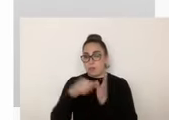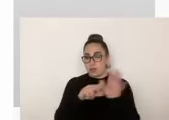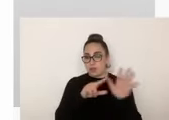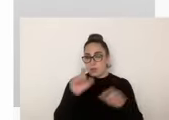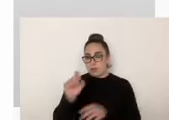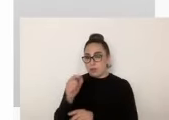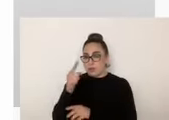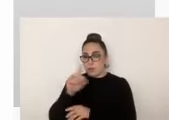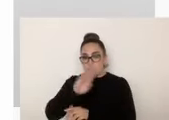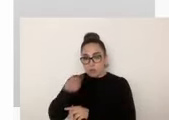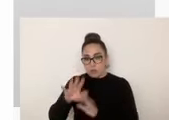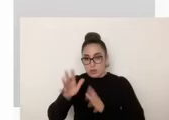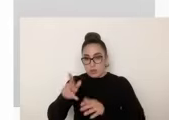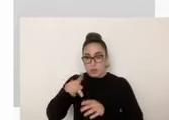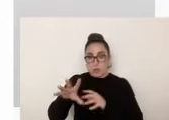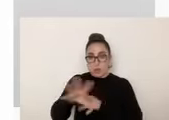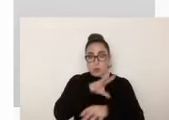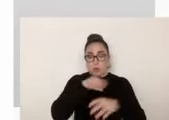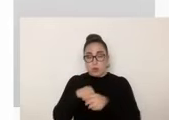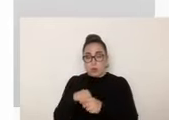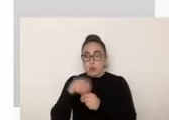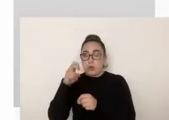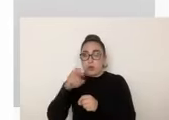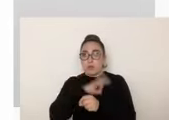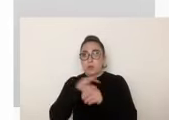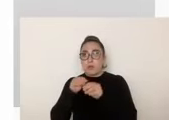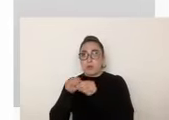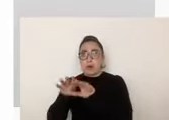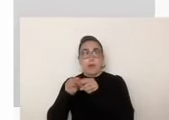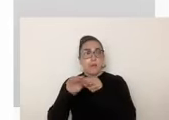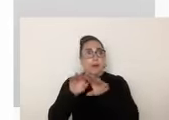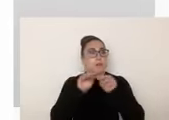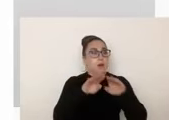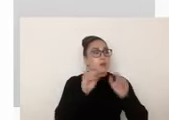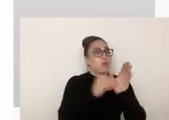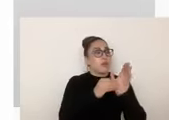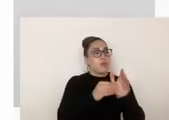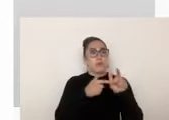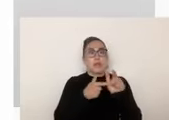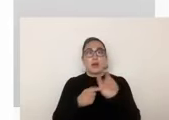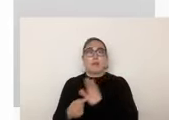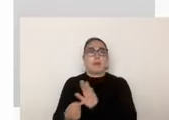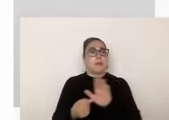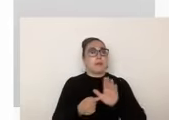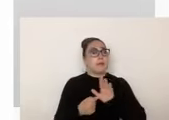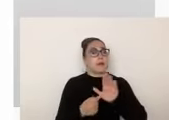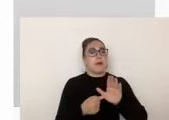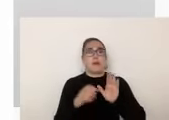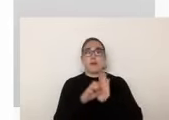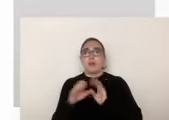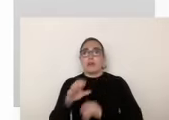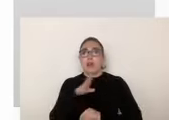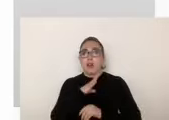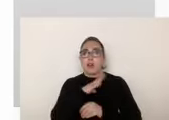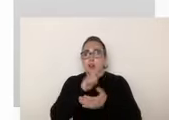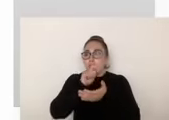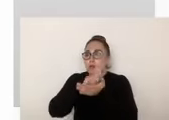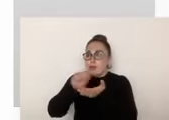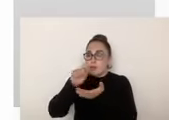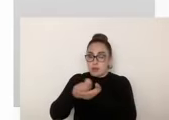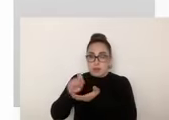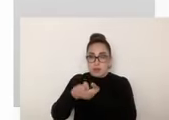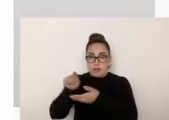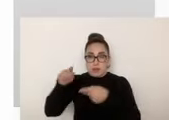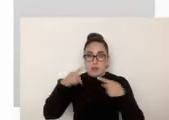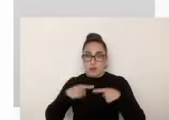embargo las exposiciones del retribucionismo se paran en Hegel o como mucho llegan a Pío XII, que tiene un documento, un motu proprio, en el que habla de